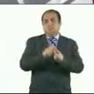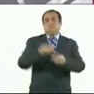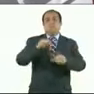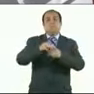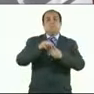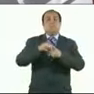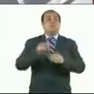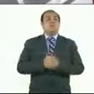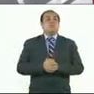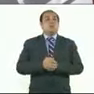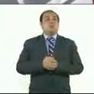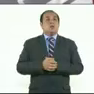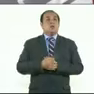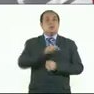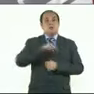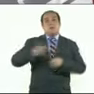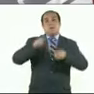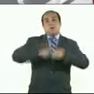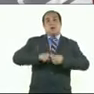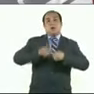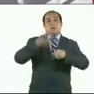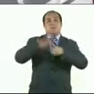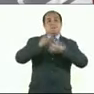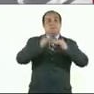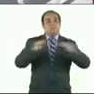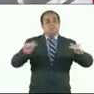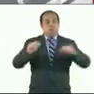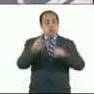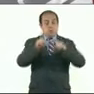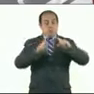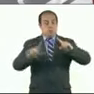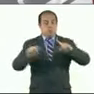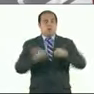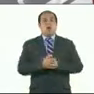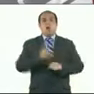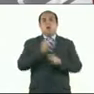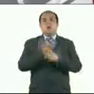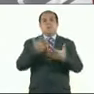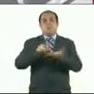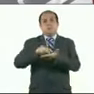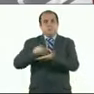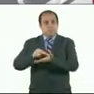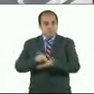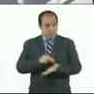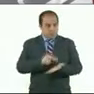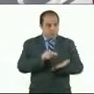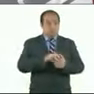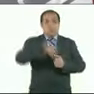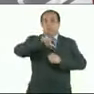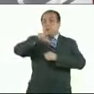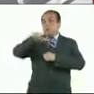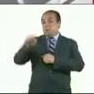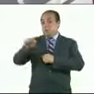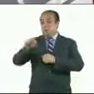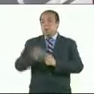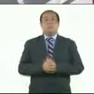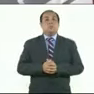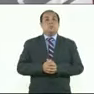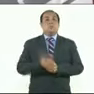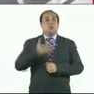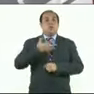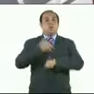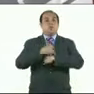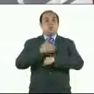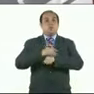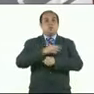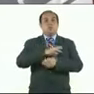seamos parte de la democracia de nuestro país. Entonces, en este momento se está en el proceso de firmas y posteriormente, si se alcanza el número de